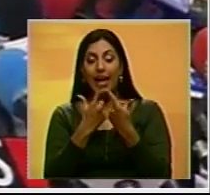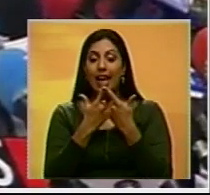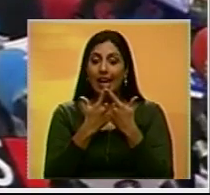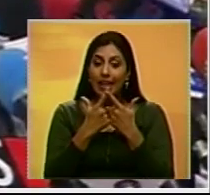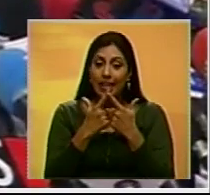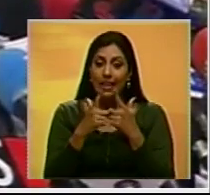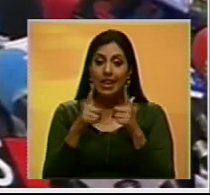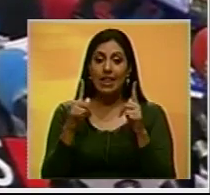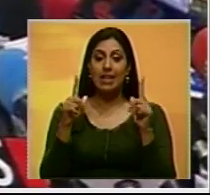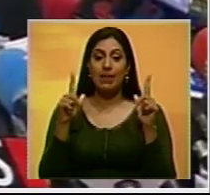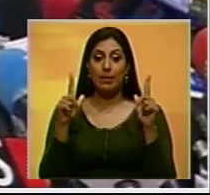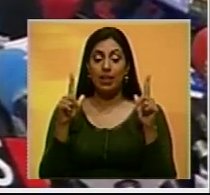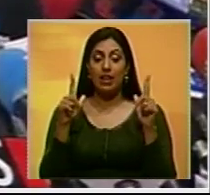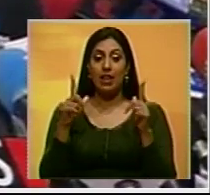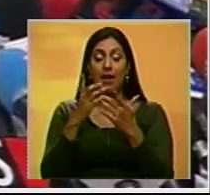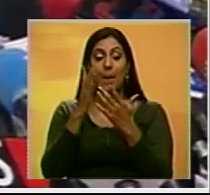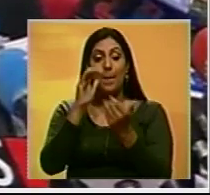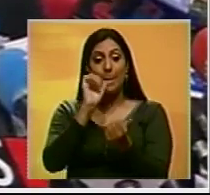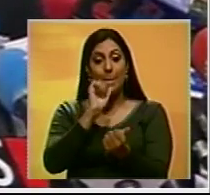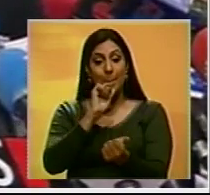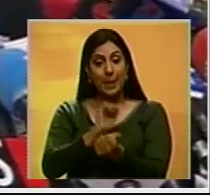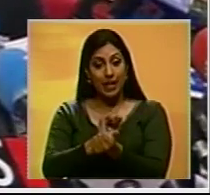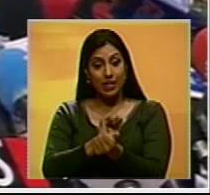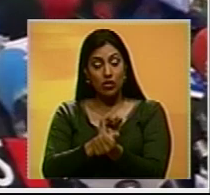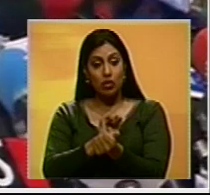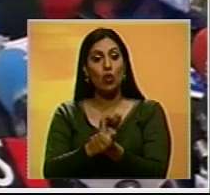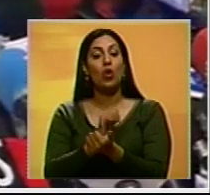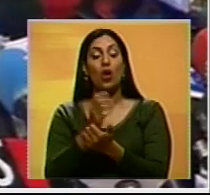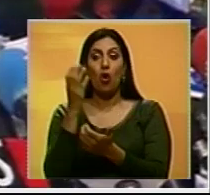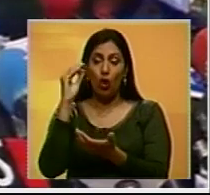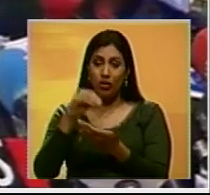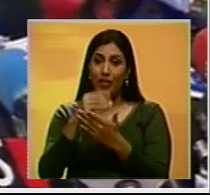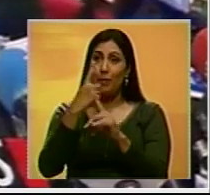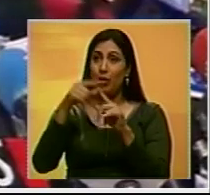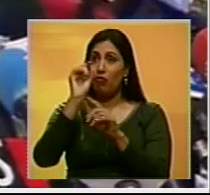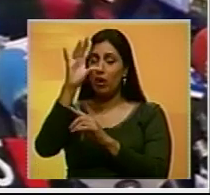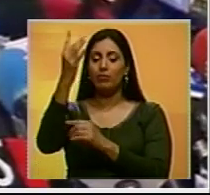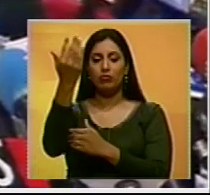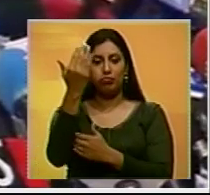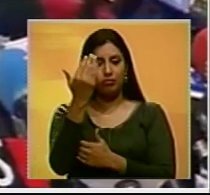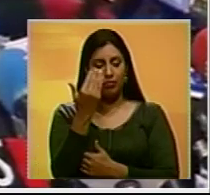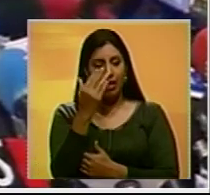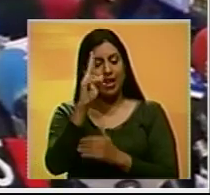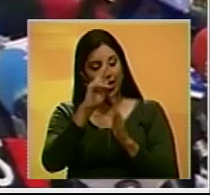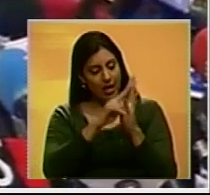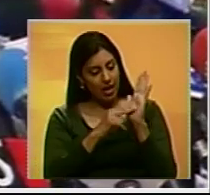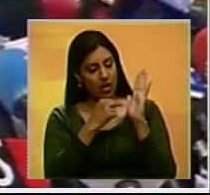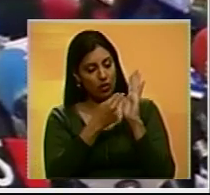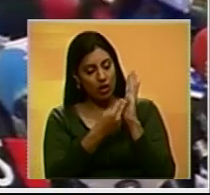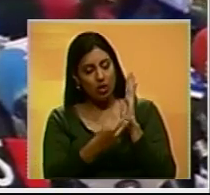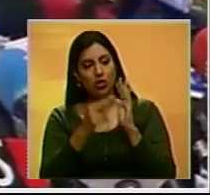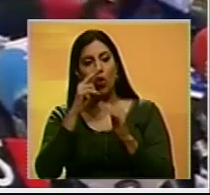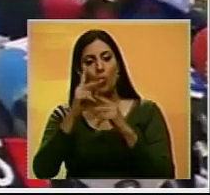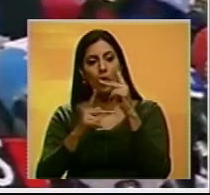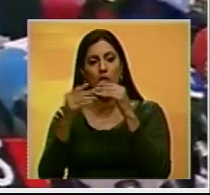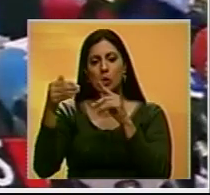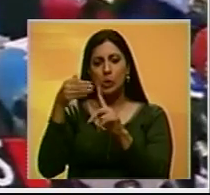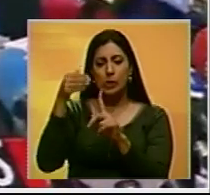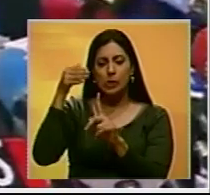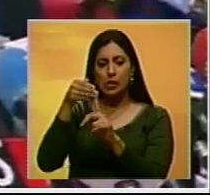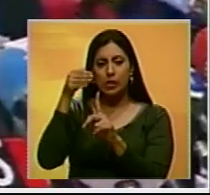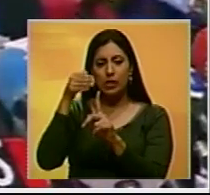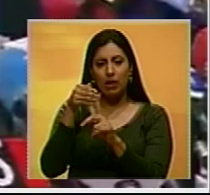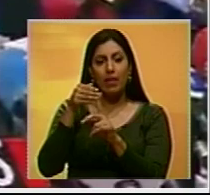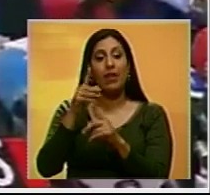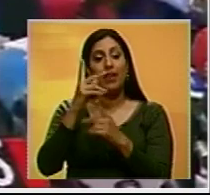libertad para los presos que vuelvan los exiliados y la anulación de los procesos de persecución